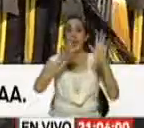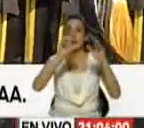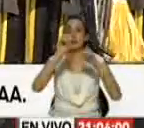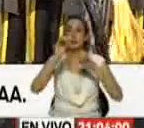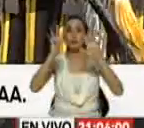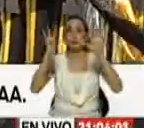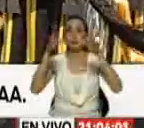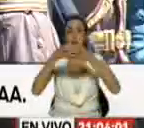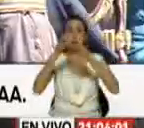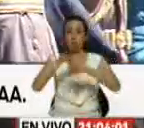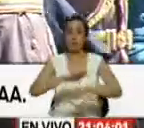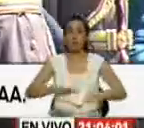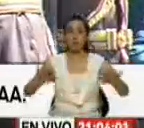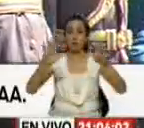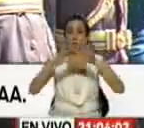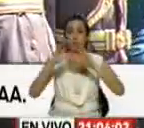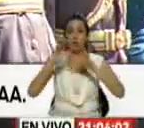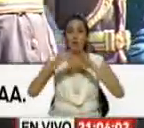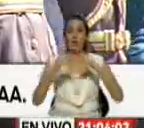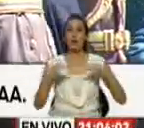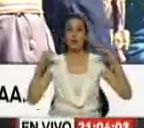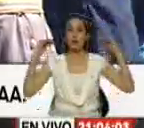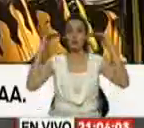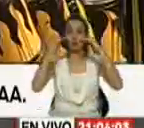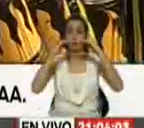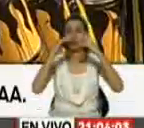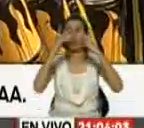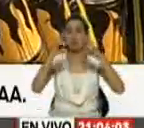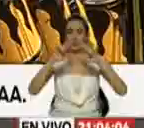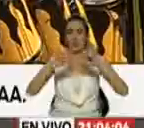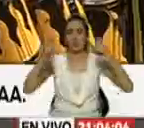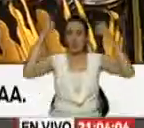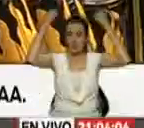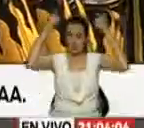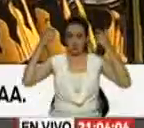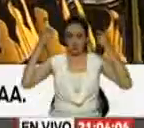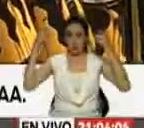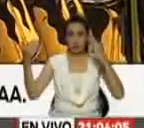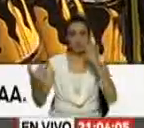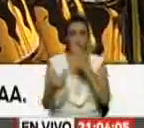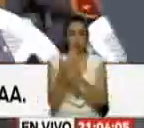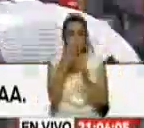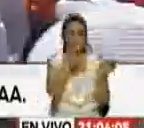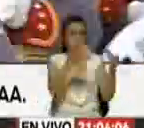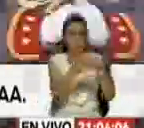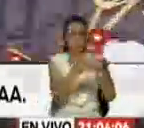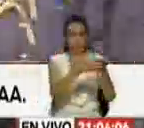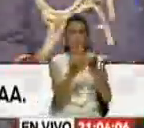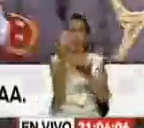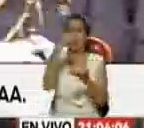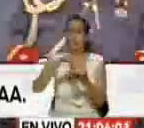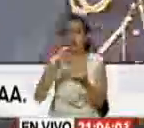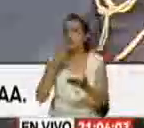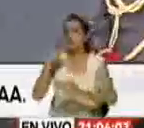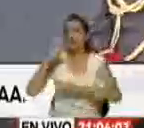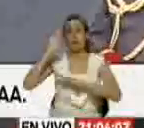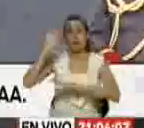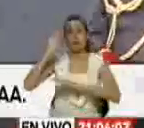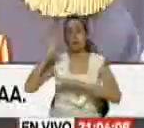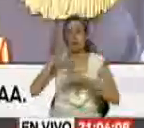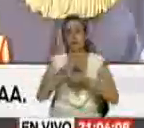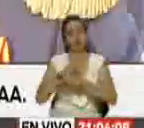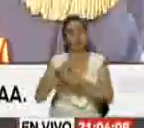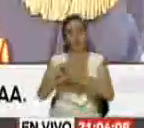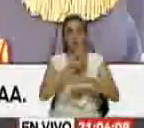ceremonia castrense, se realizaron ascensos, así como la graduación a la nueva promoción de subtenientes. Pero sobre todo, se ratificó el compromiso de las Fuerzas